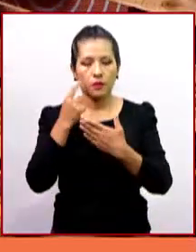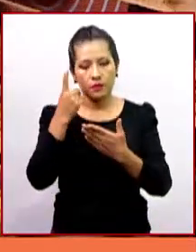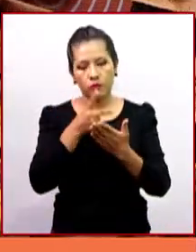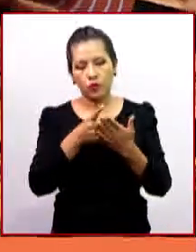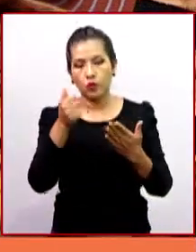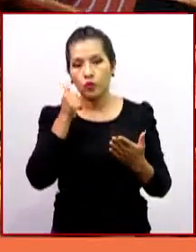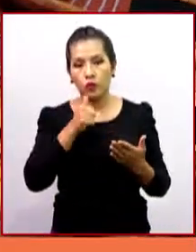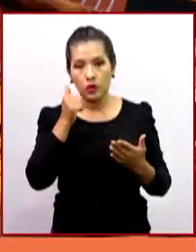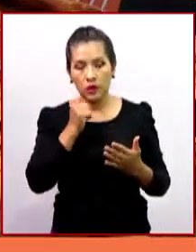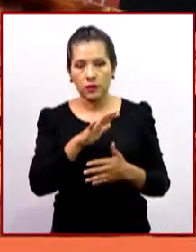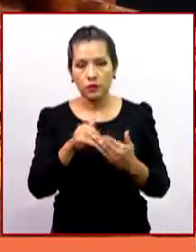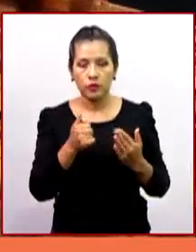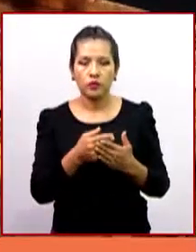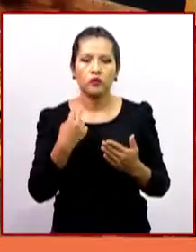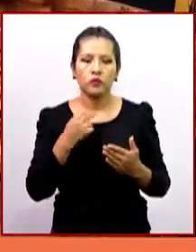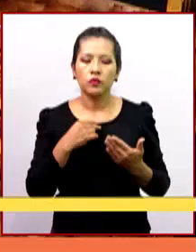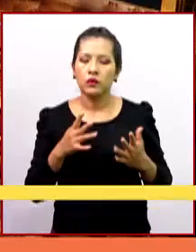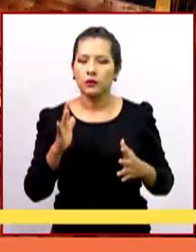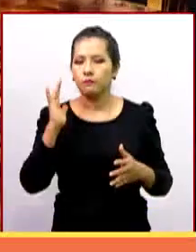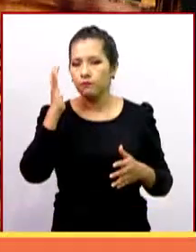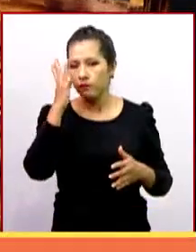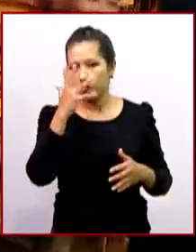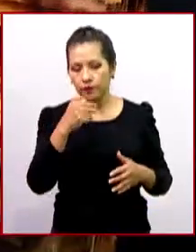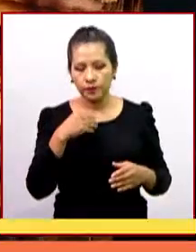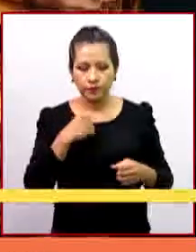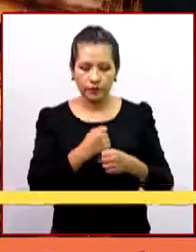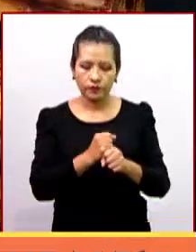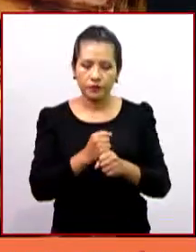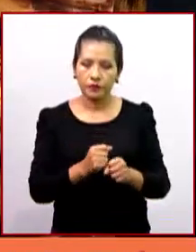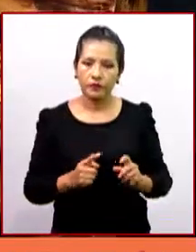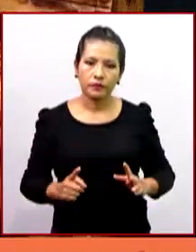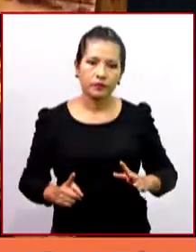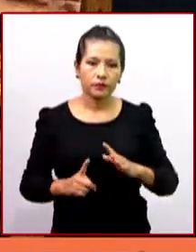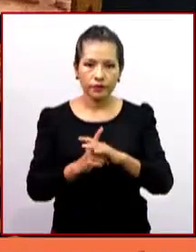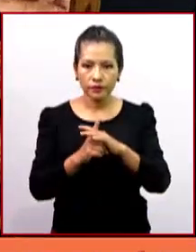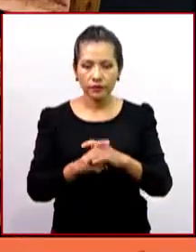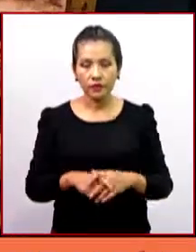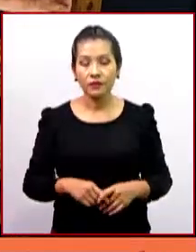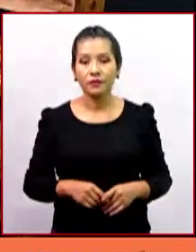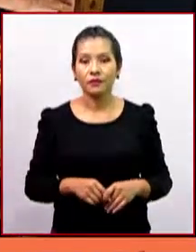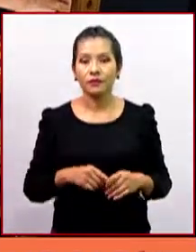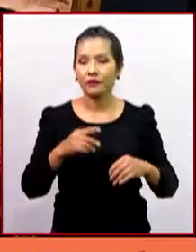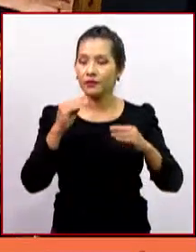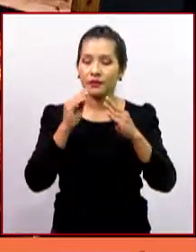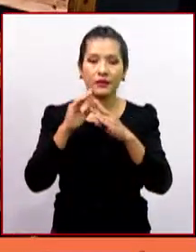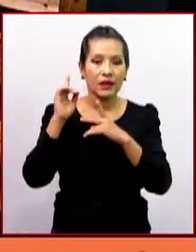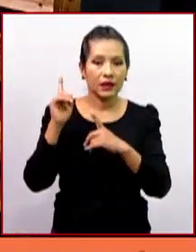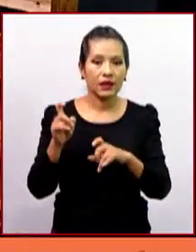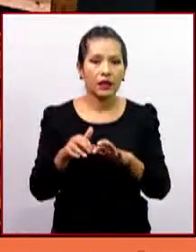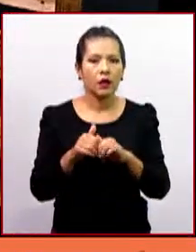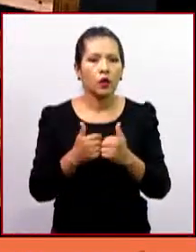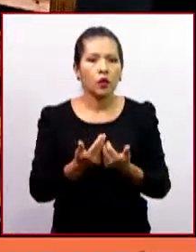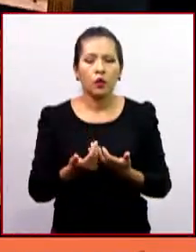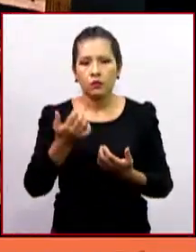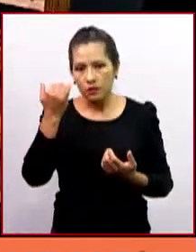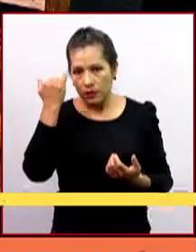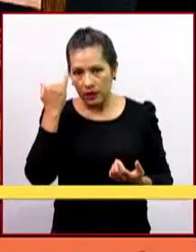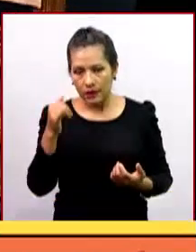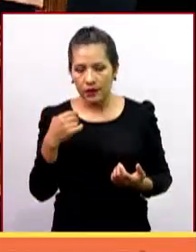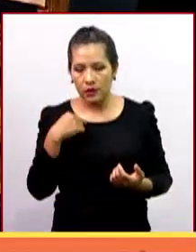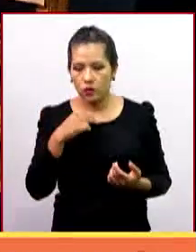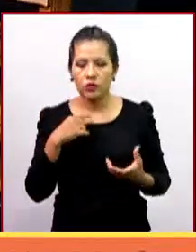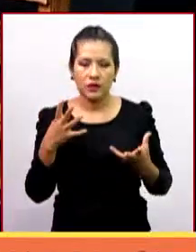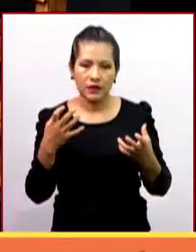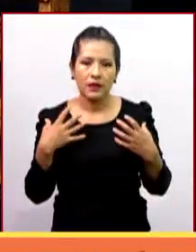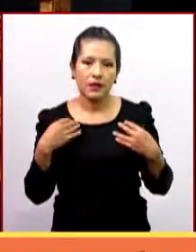hemos logrado hacer este hermoso producto. ¿Y cómo nace? ¿Cómo dicen, a ver, vamos a hacer una obra sobre lo que